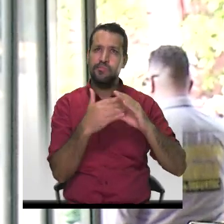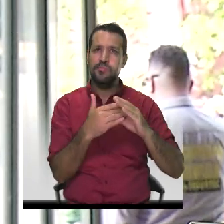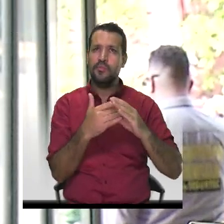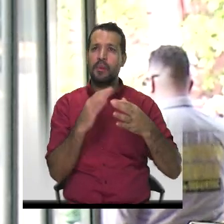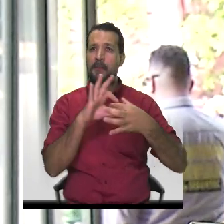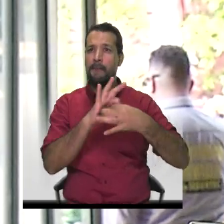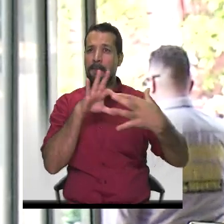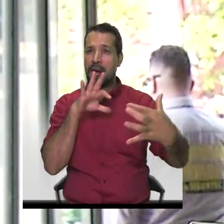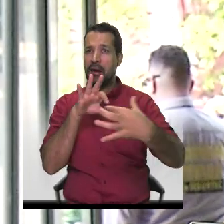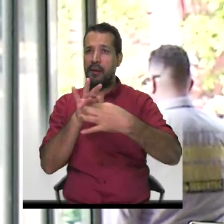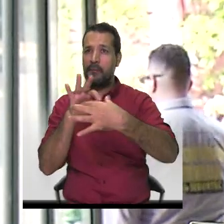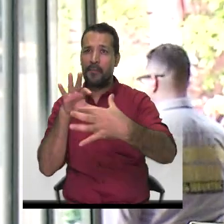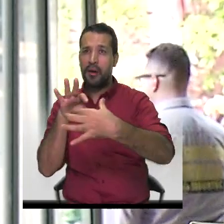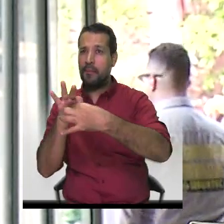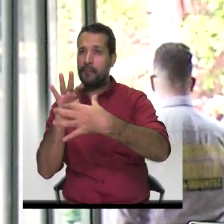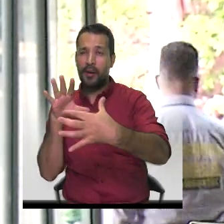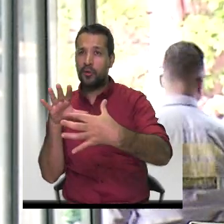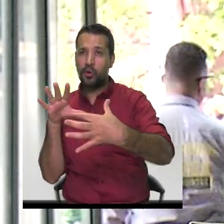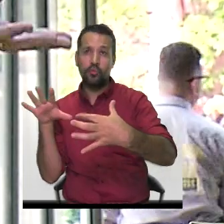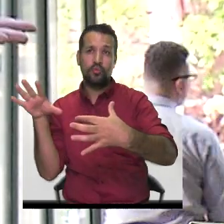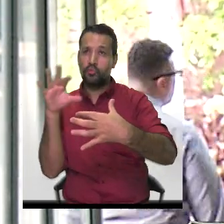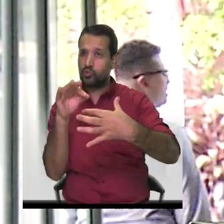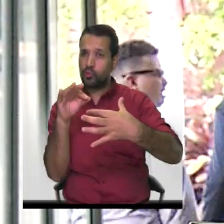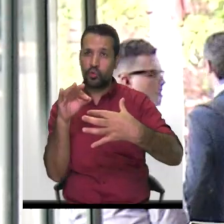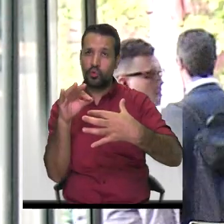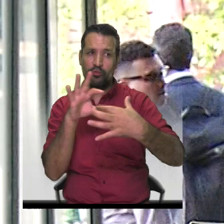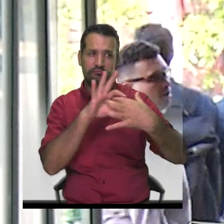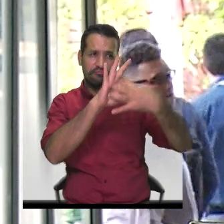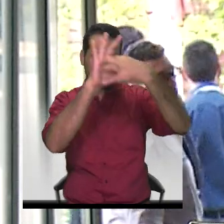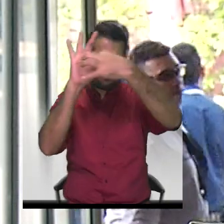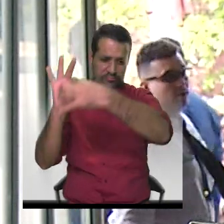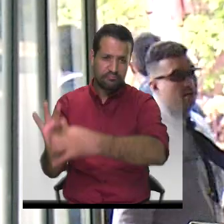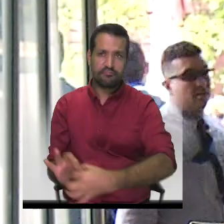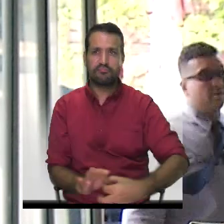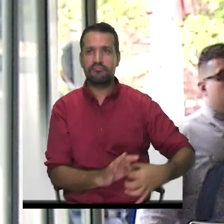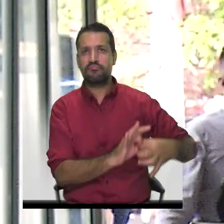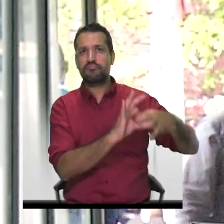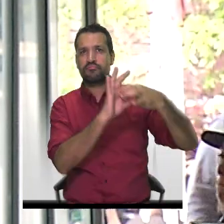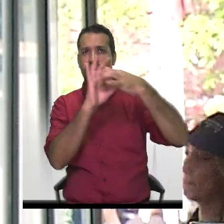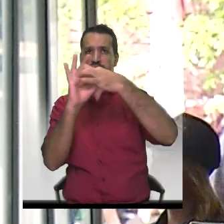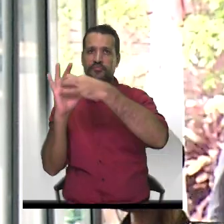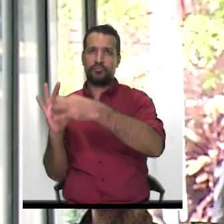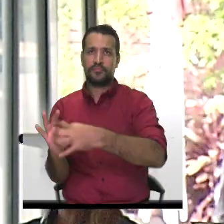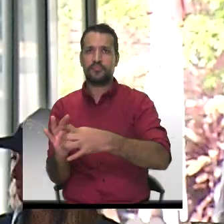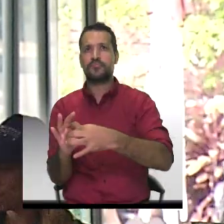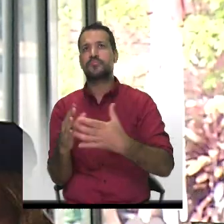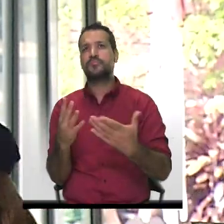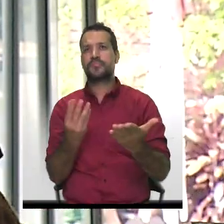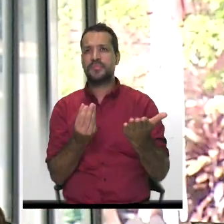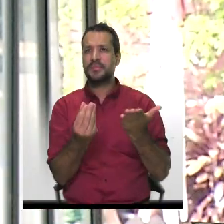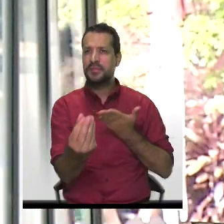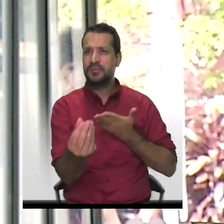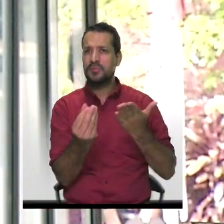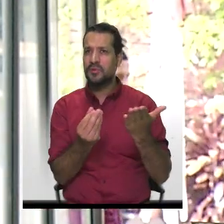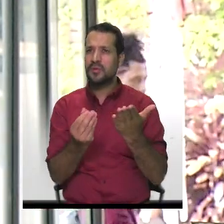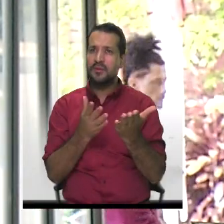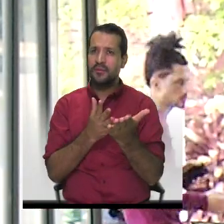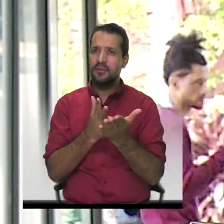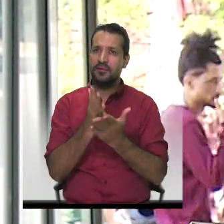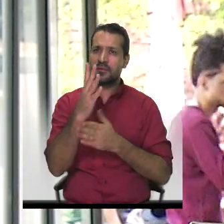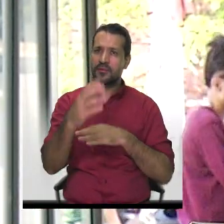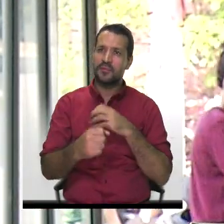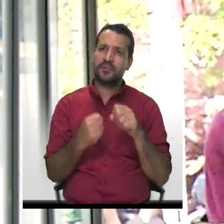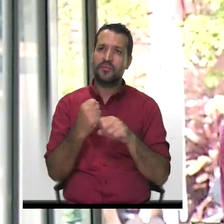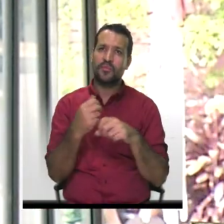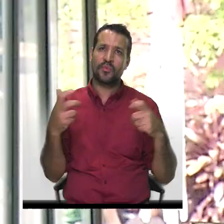está como retroalimentando a todo y hay un principio de reciprocidad infinita, y no solamente en lo orgánico, en lo